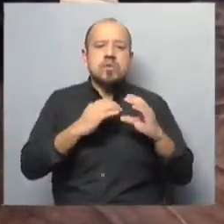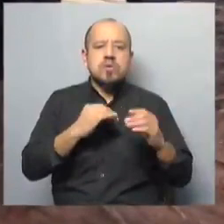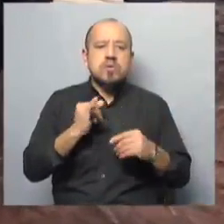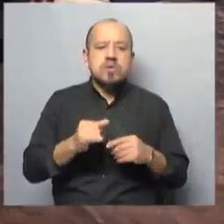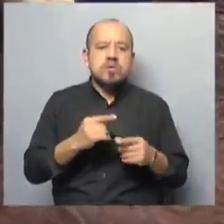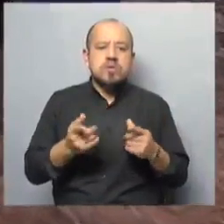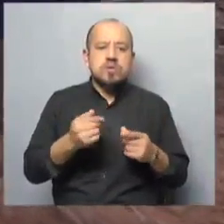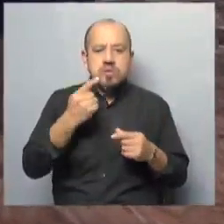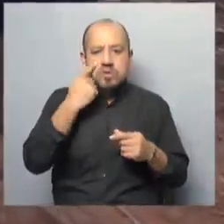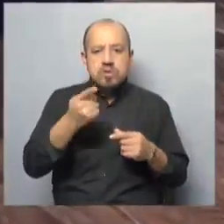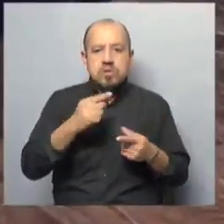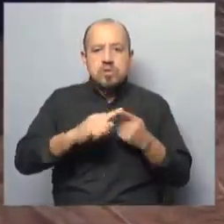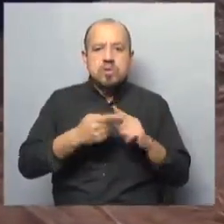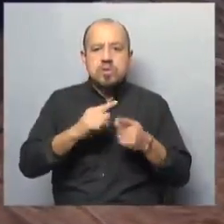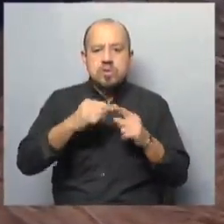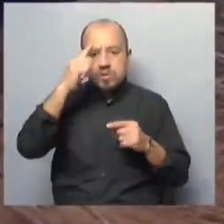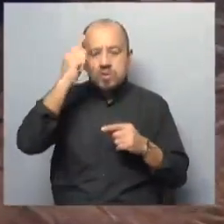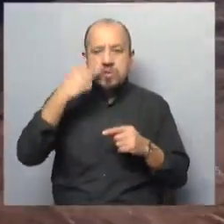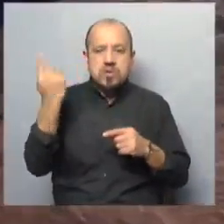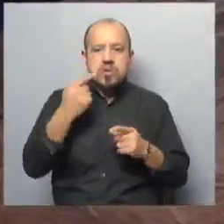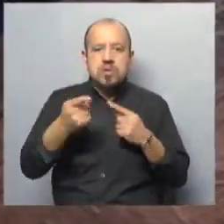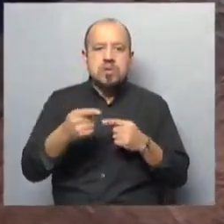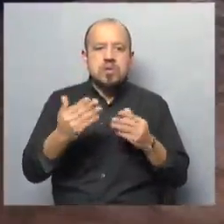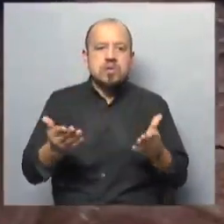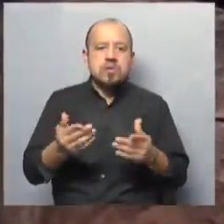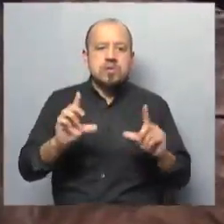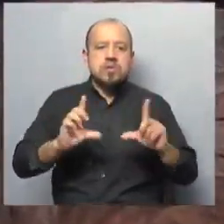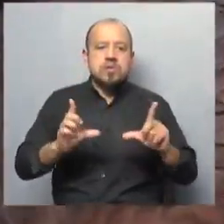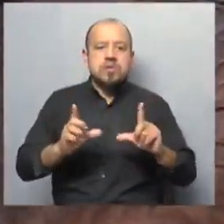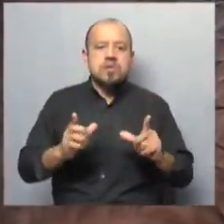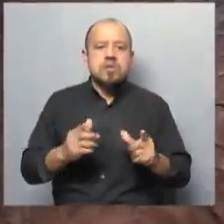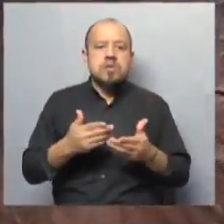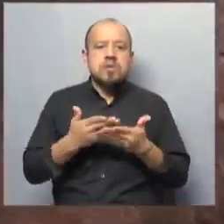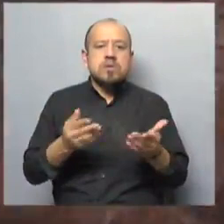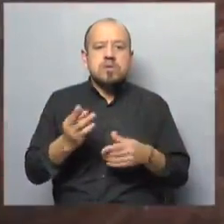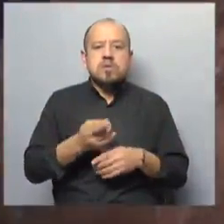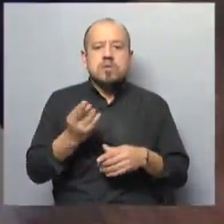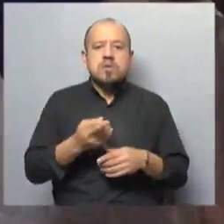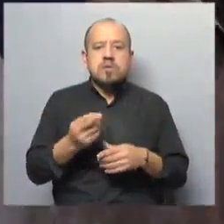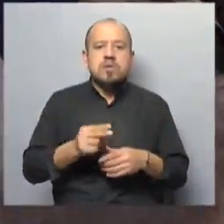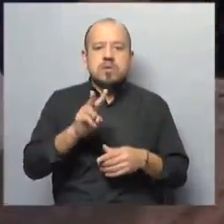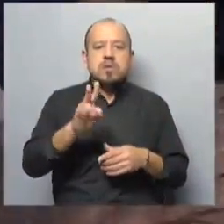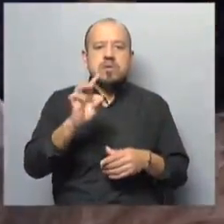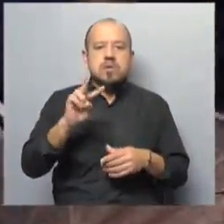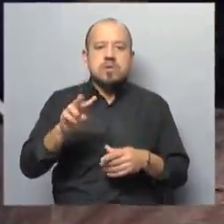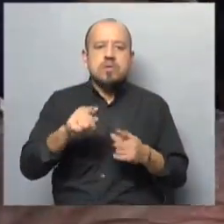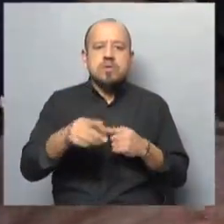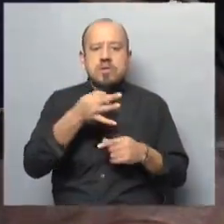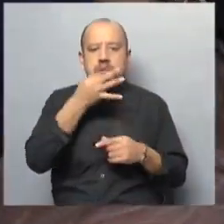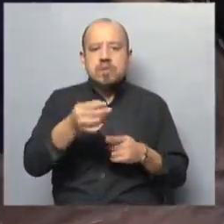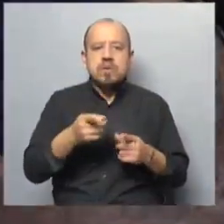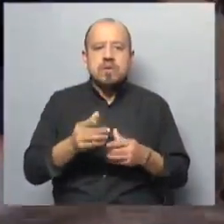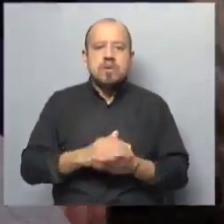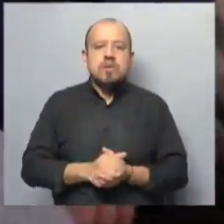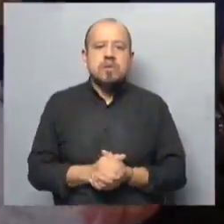Nadie mira Relaciones Exteriores, la prensa, ni Telemundo, ni Búsqueda, ni Montevideo Portal. Fue como raro. Ni BTV. Ni BTV, lo dijo él. Fue como raro,